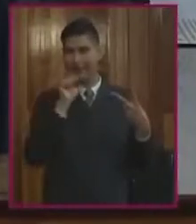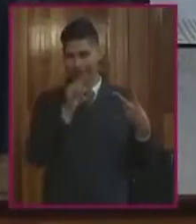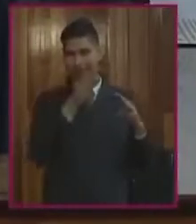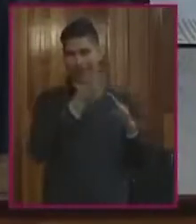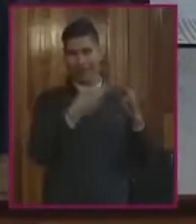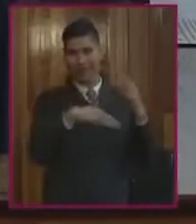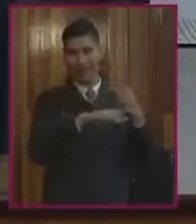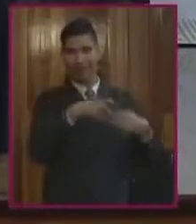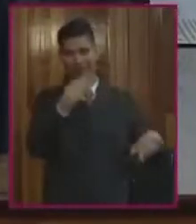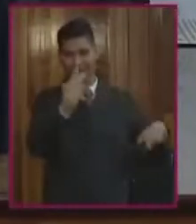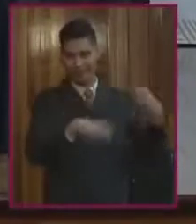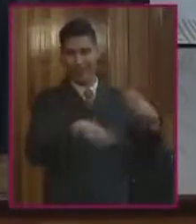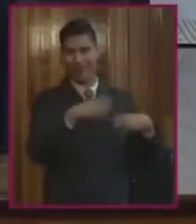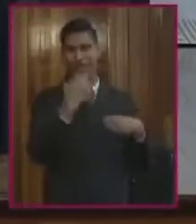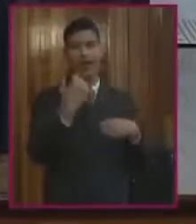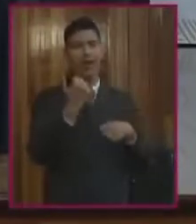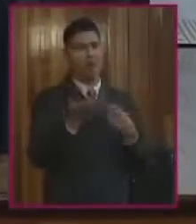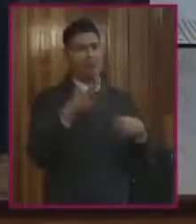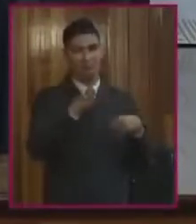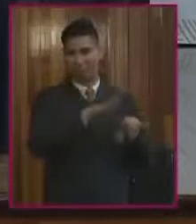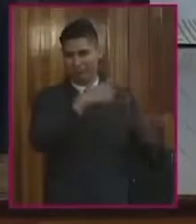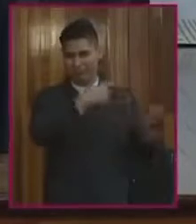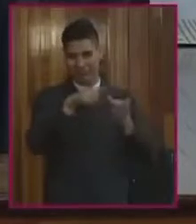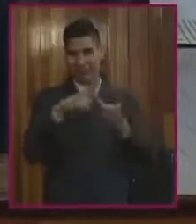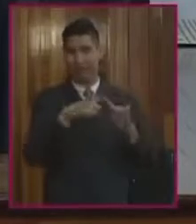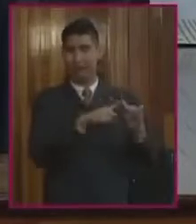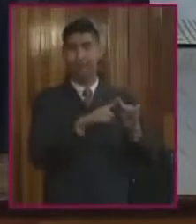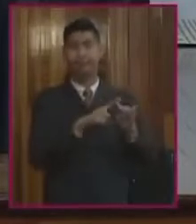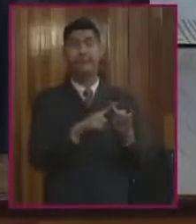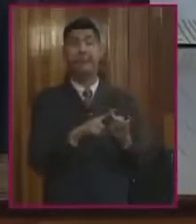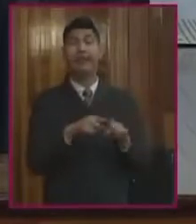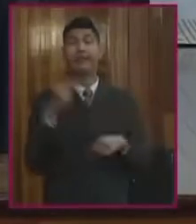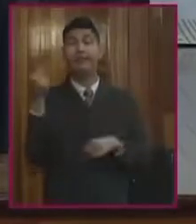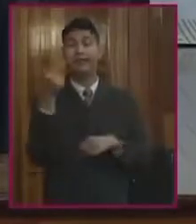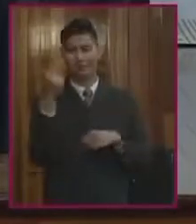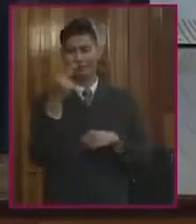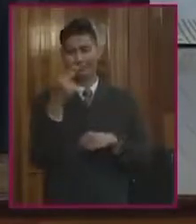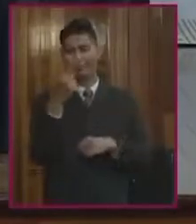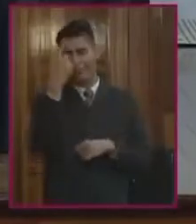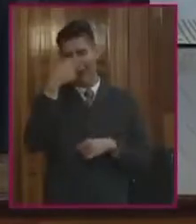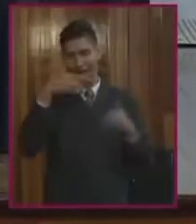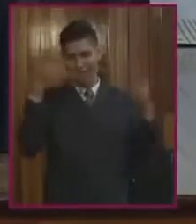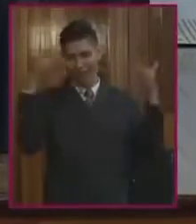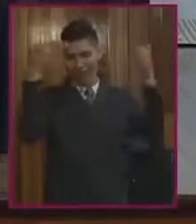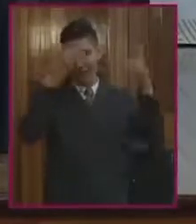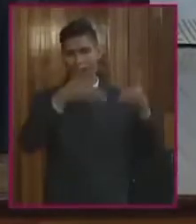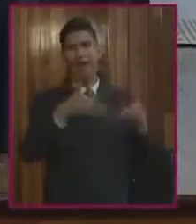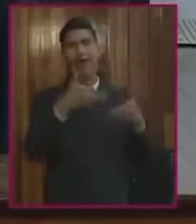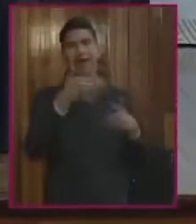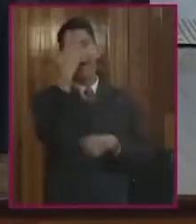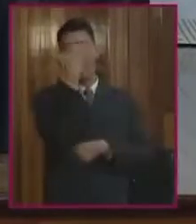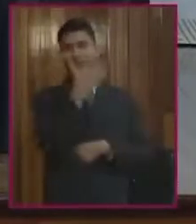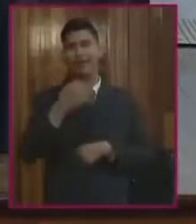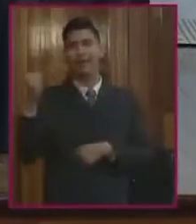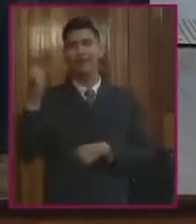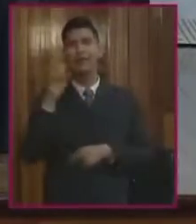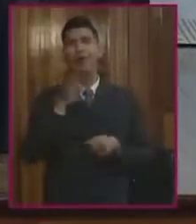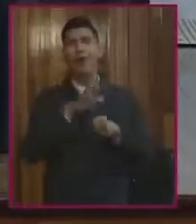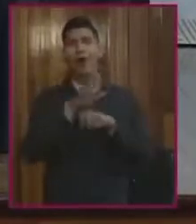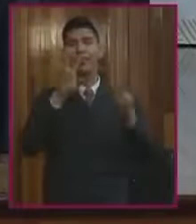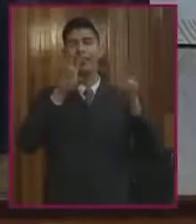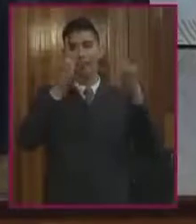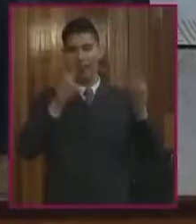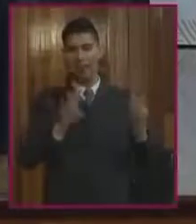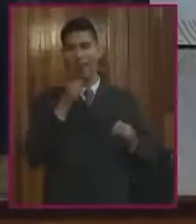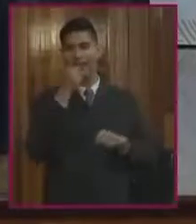curricular, académica y administrativa. Centrándonos en el enfoque basado en competencias, se encuentra como un común denominador las palabras